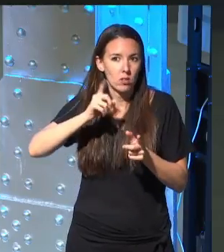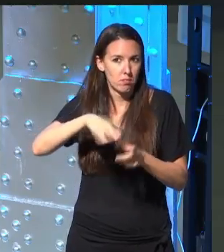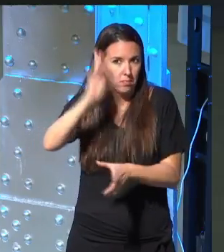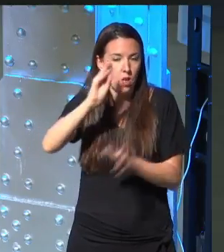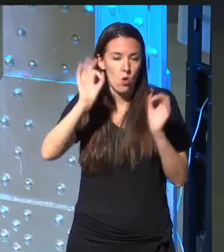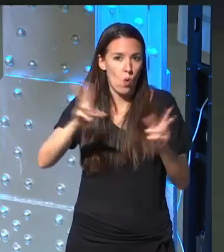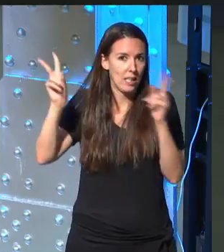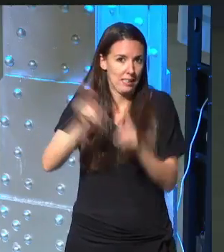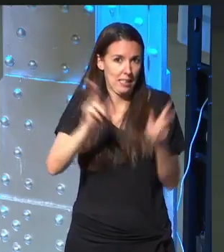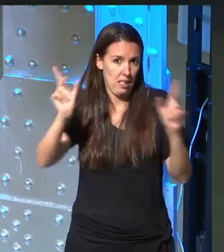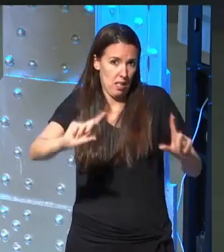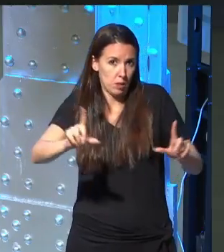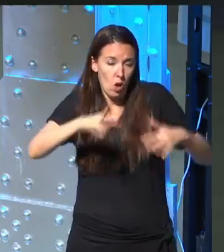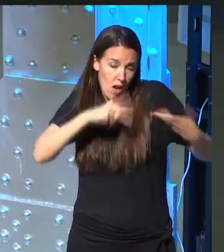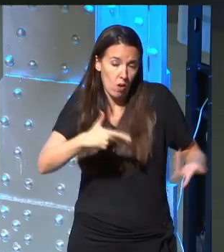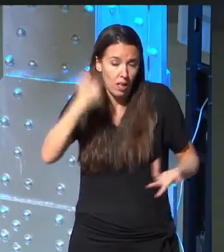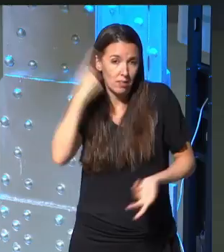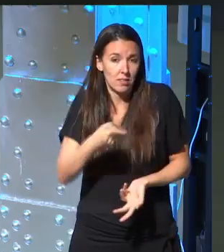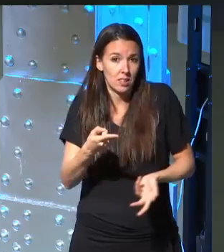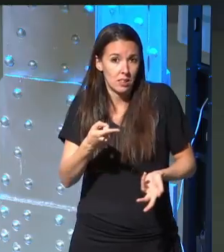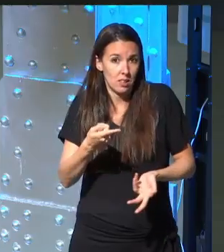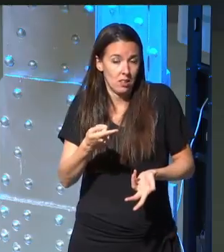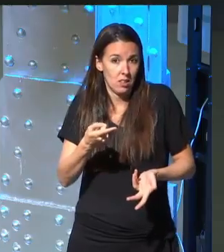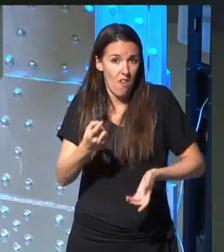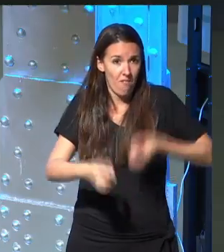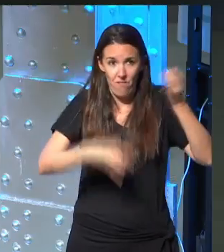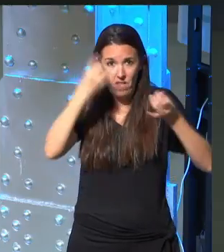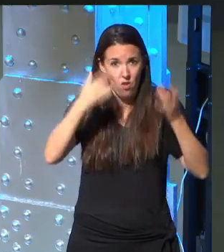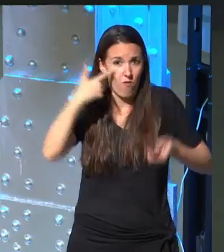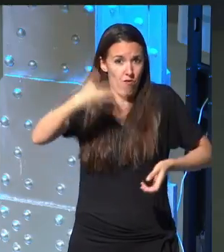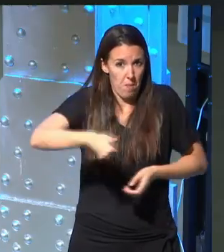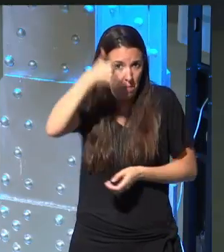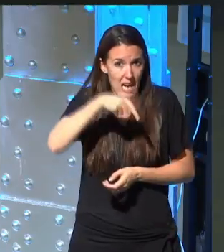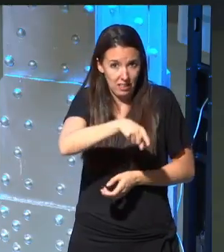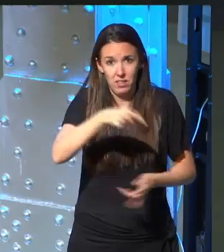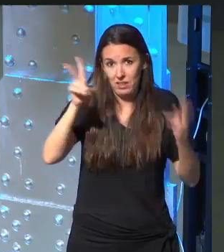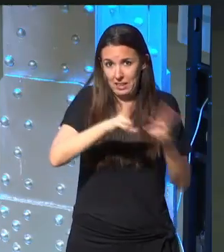que es ahora mismo el mecanismo de ficción más popular, por decirlo de algún modo.